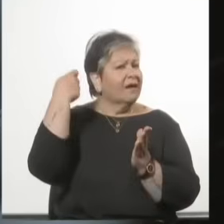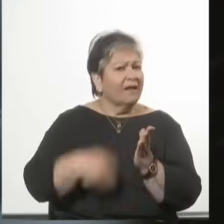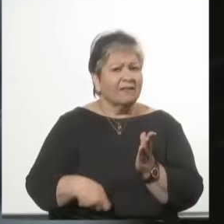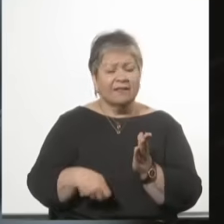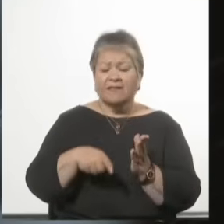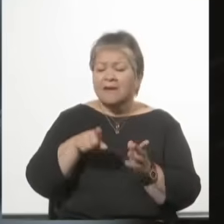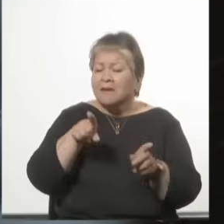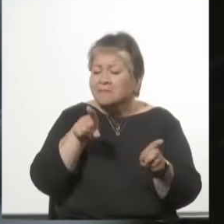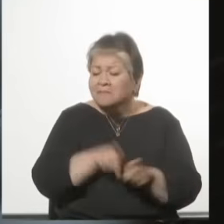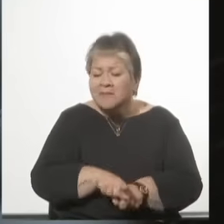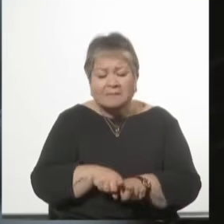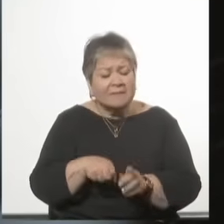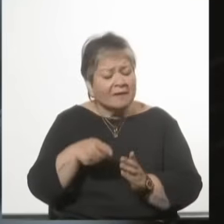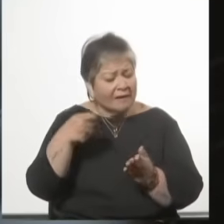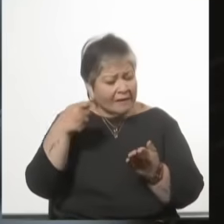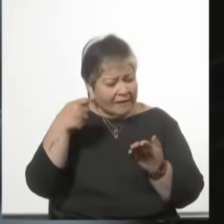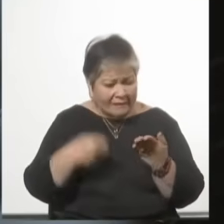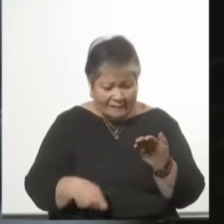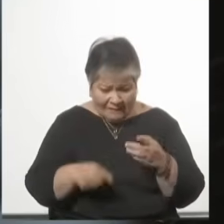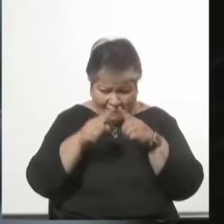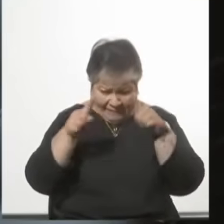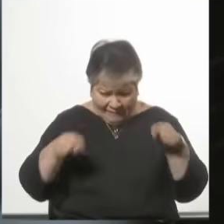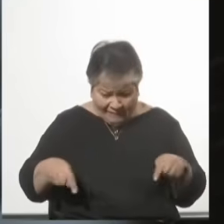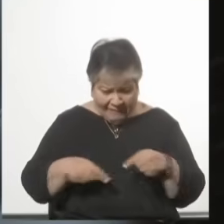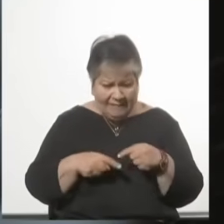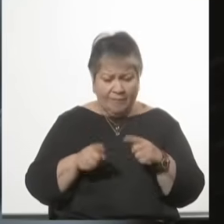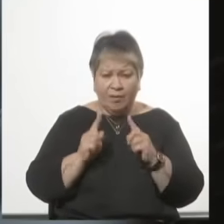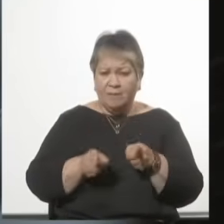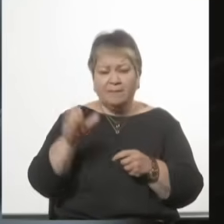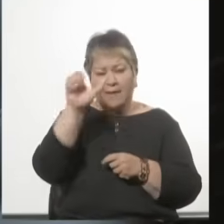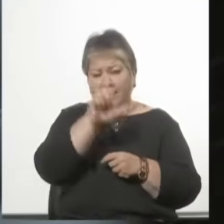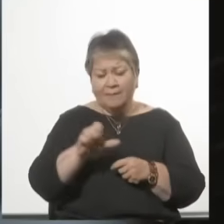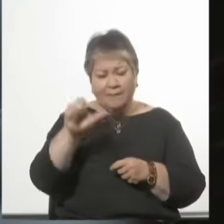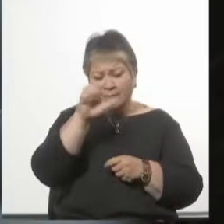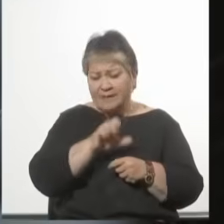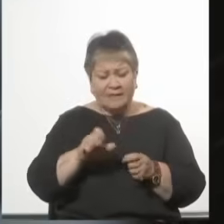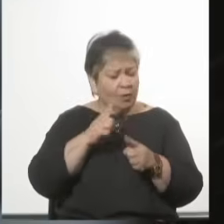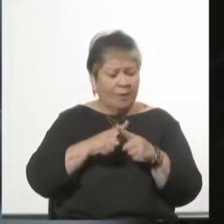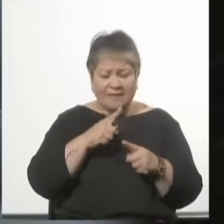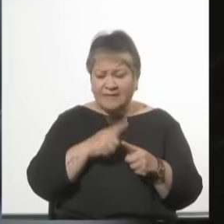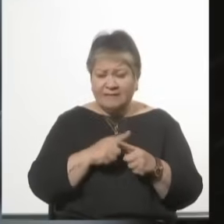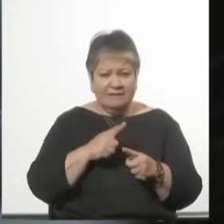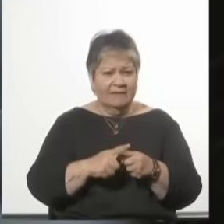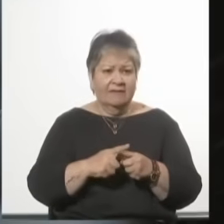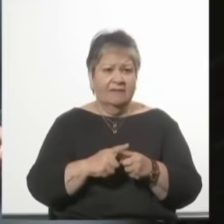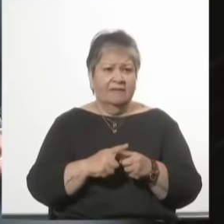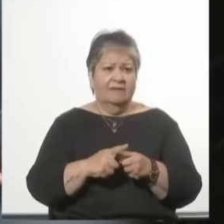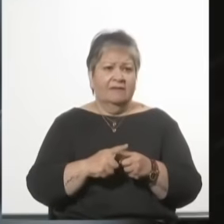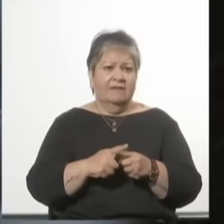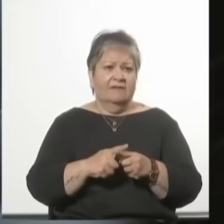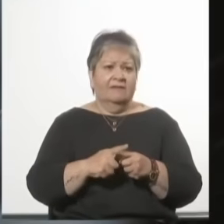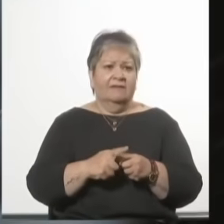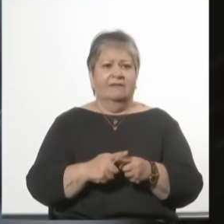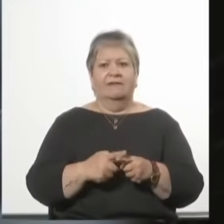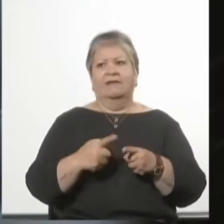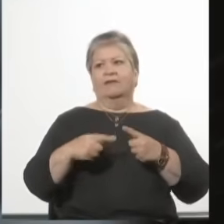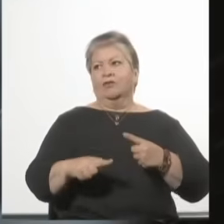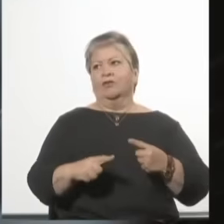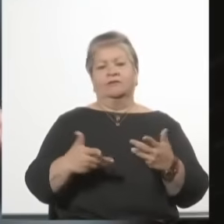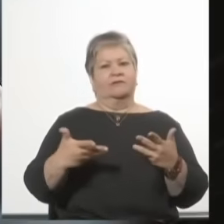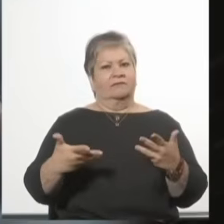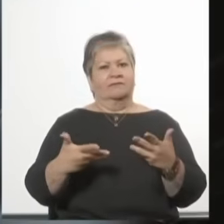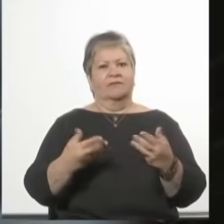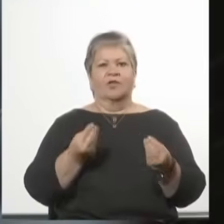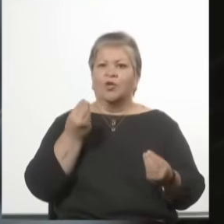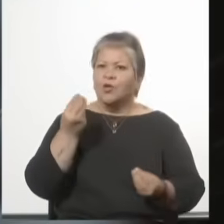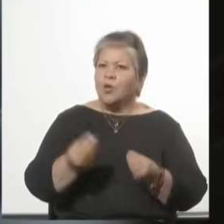garantía, señora Presidenta, a cargo de Eurocommerce Bank, lo que lógicamente aumenta la sospecha y la suspicacia respecto